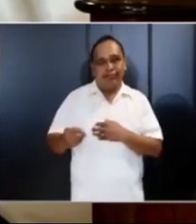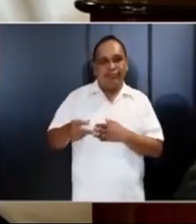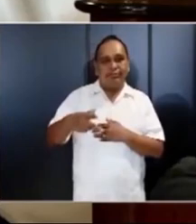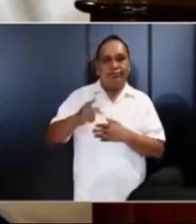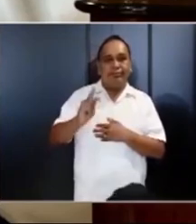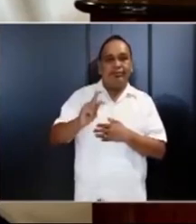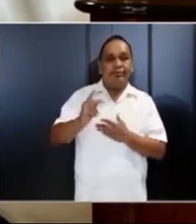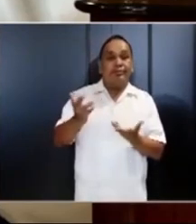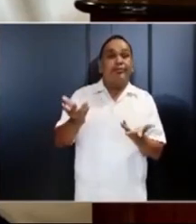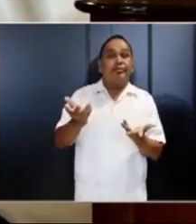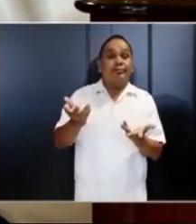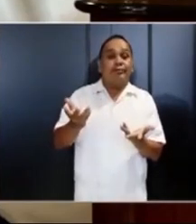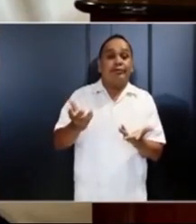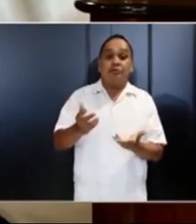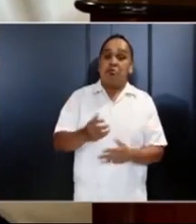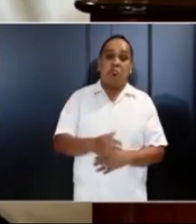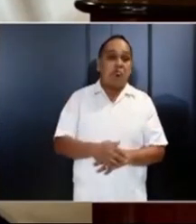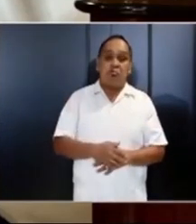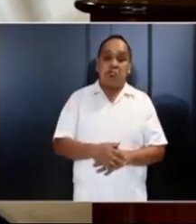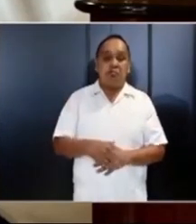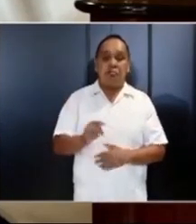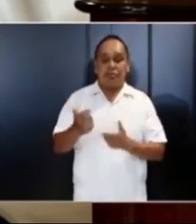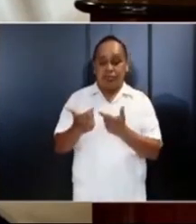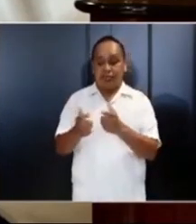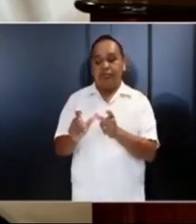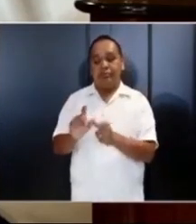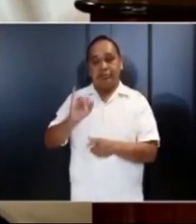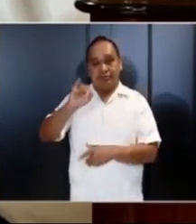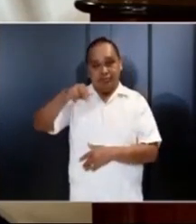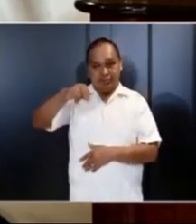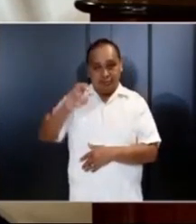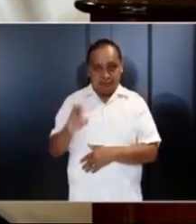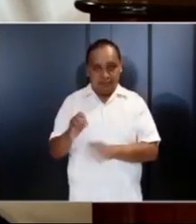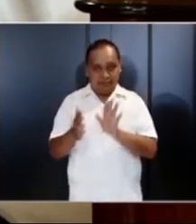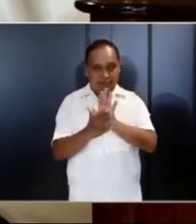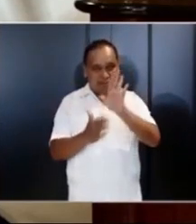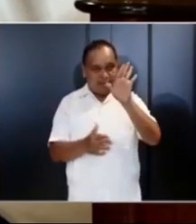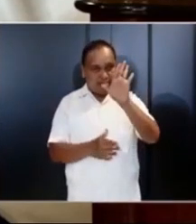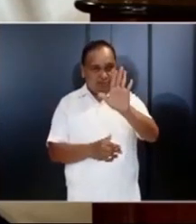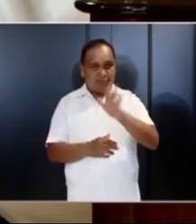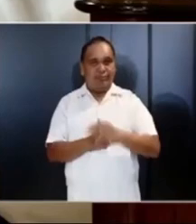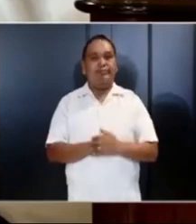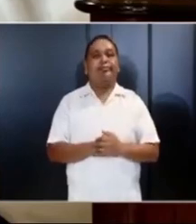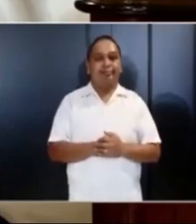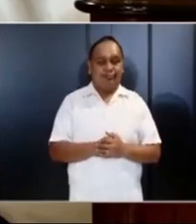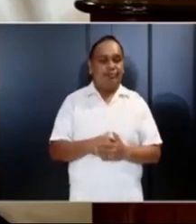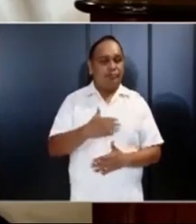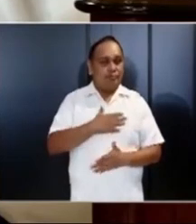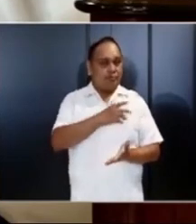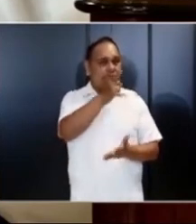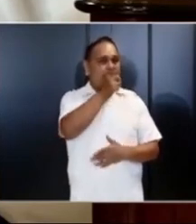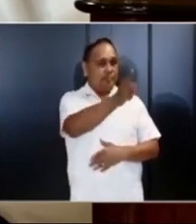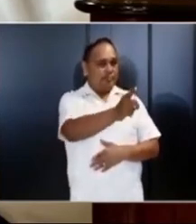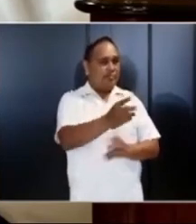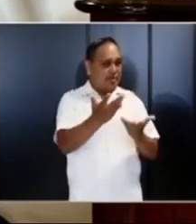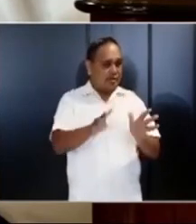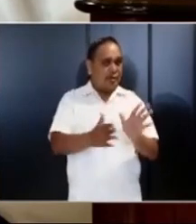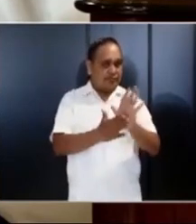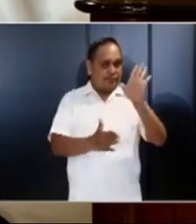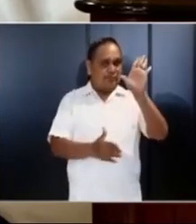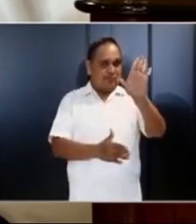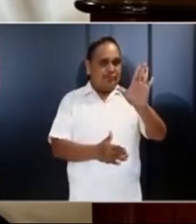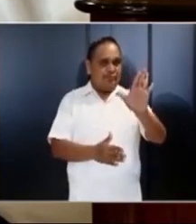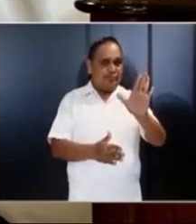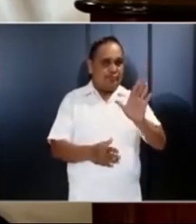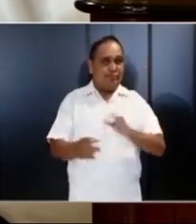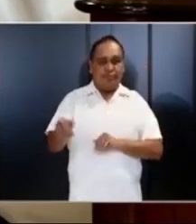que sí esperamos que haya una respuesta del INE, ya presenté mi denuncia, mi demanda, y ya está